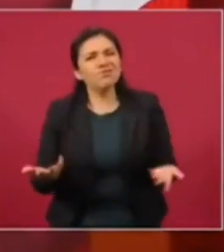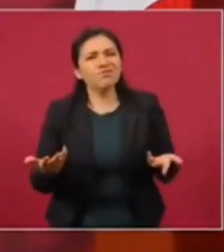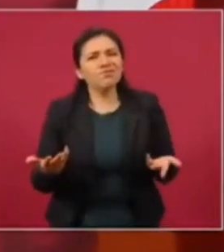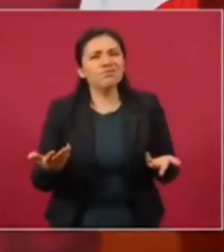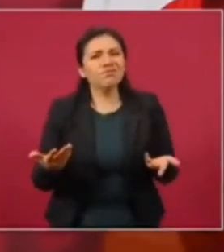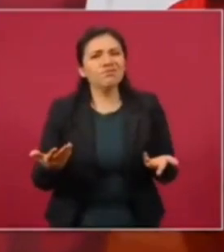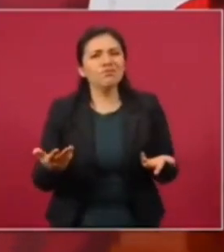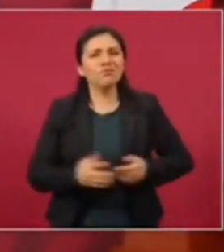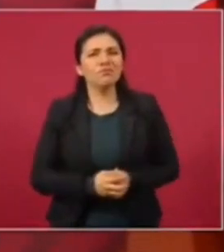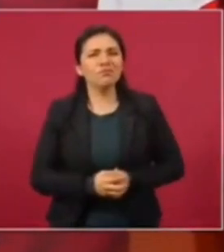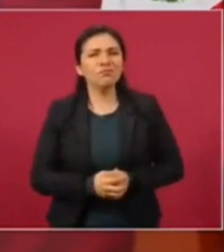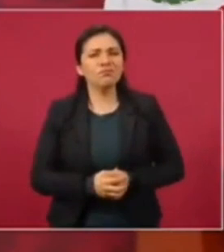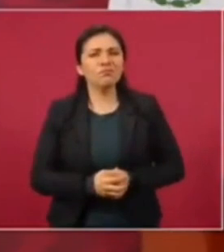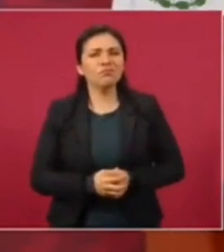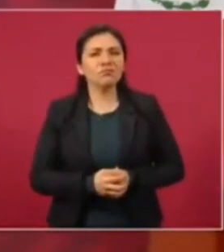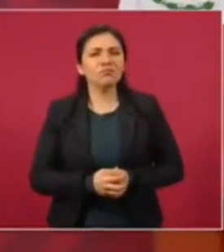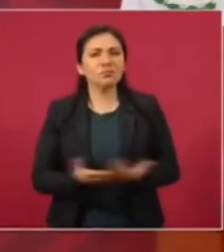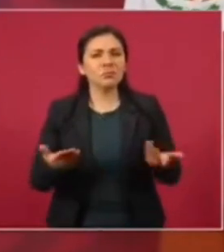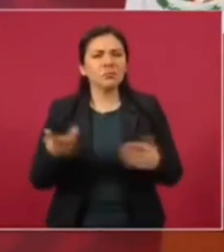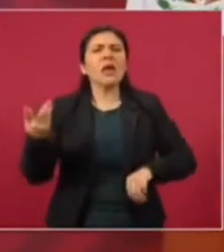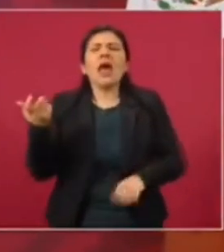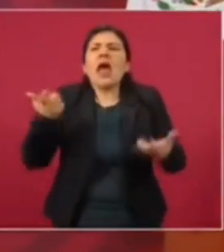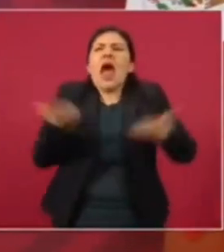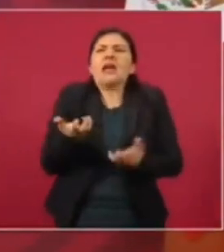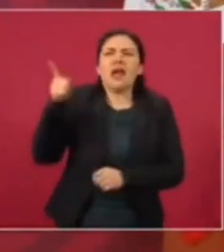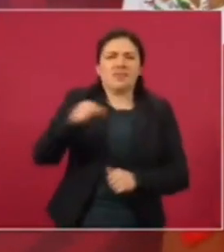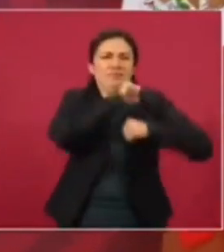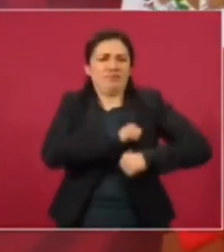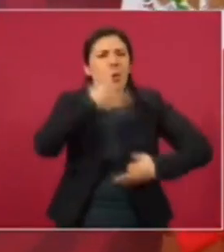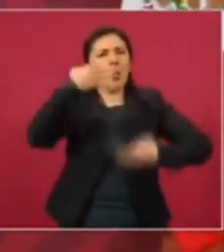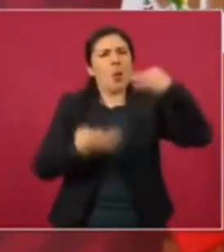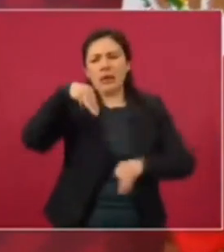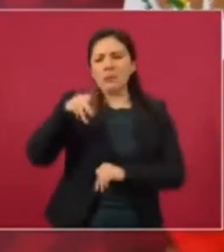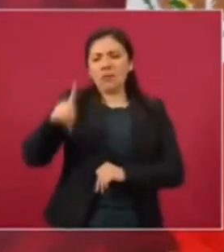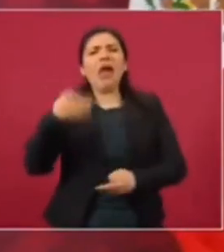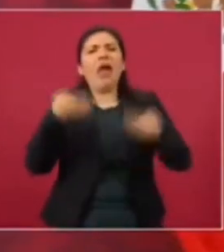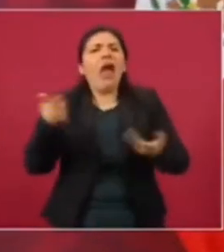¿Por qué? ¿Qué va a hacer el Ministerio Público, el juez?